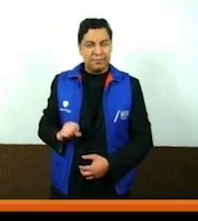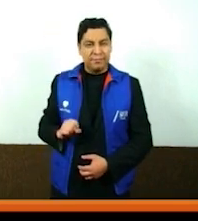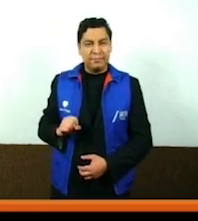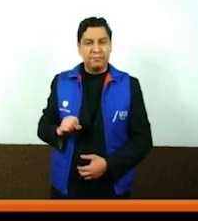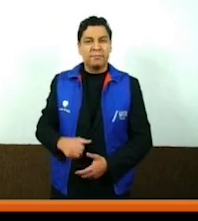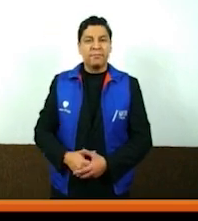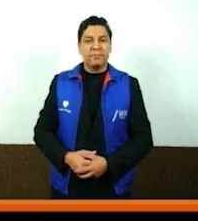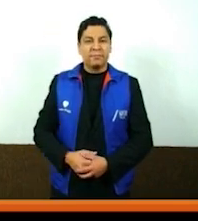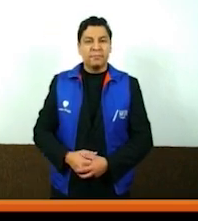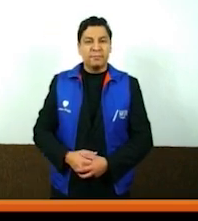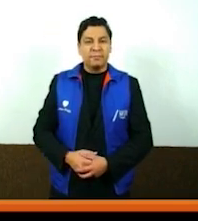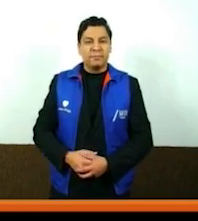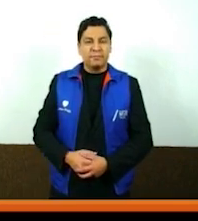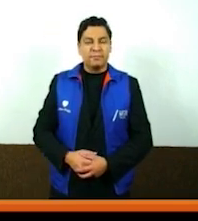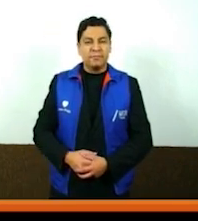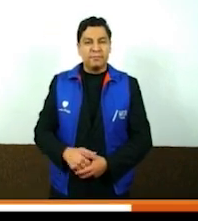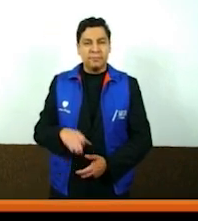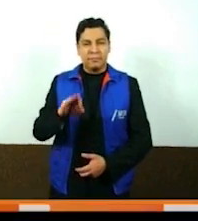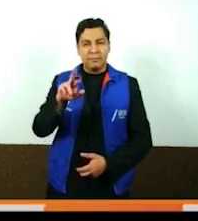Sinaloa.